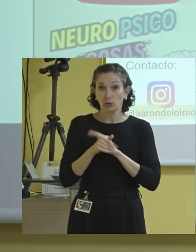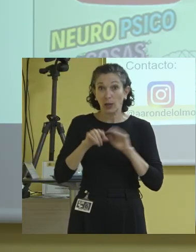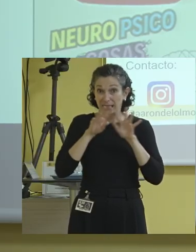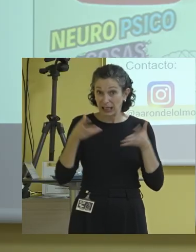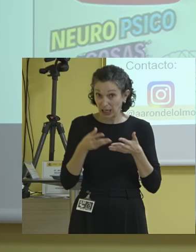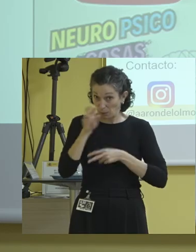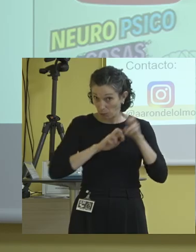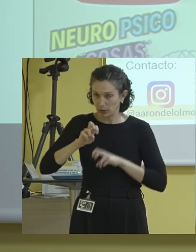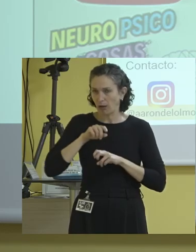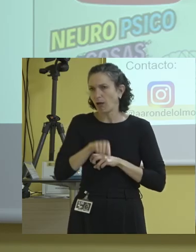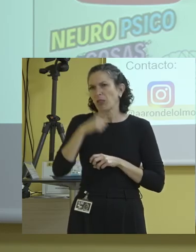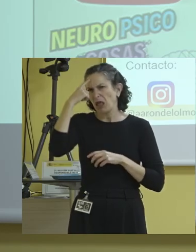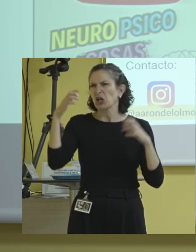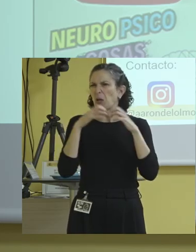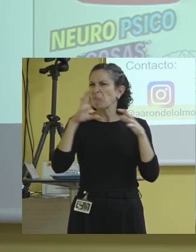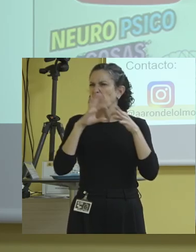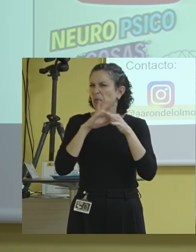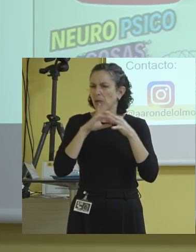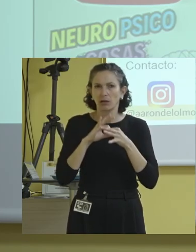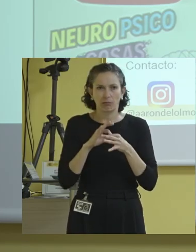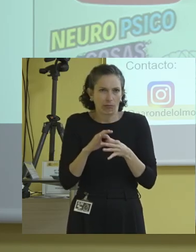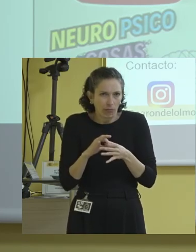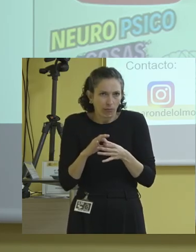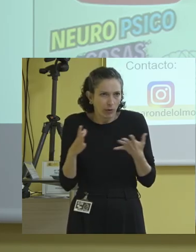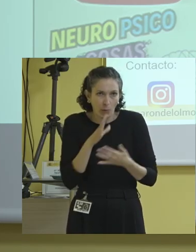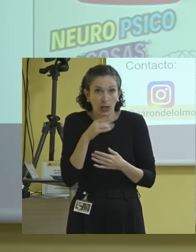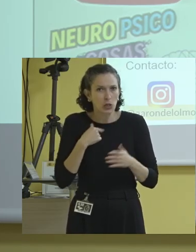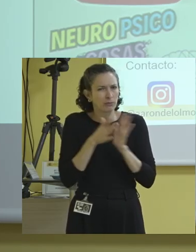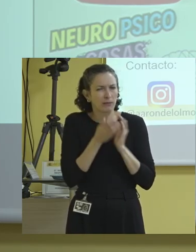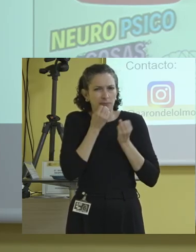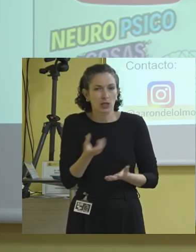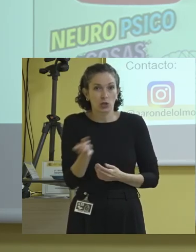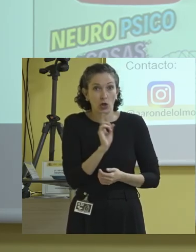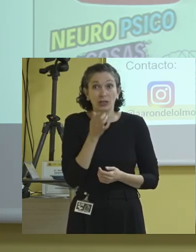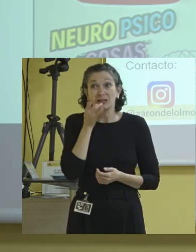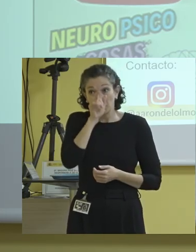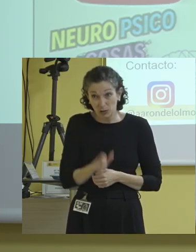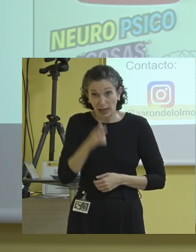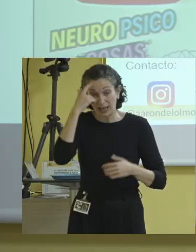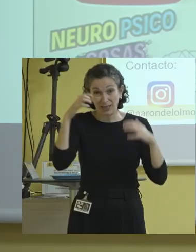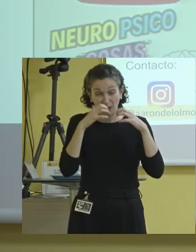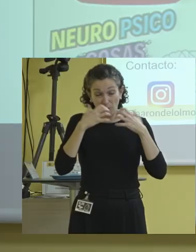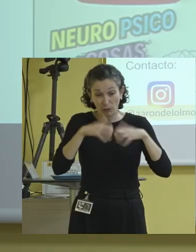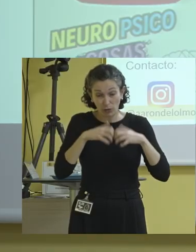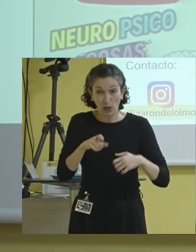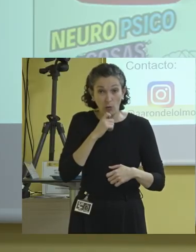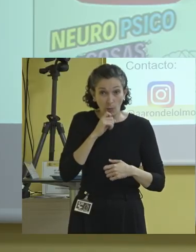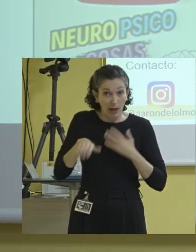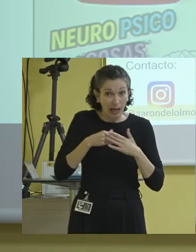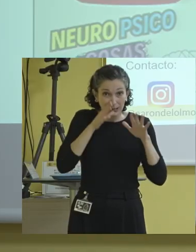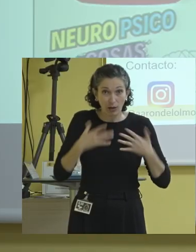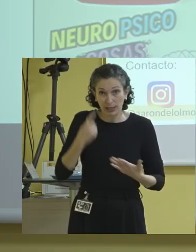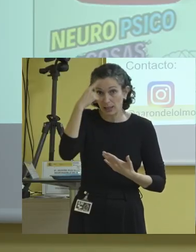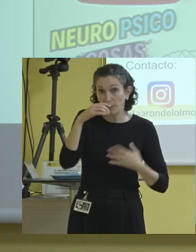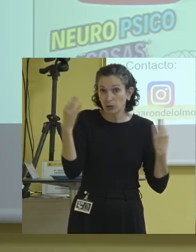sostener lo que yo quiera. Pero porque no está bien explicado lo que es el conectoma, no lo he explicado bien. Si alguien explique bien cómo funciona el cerebro, lo que sabemos hoy en día, nadie